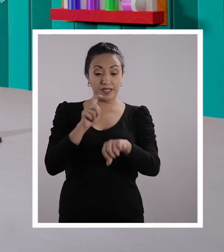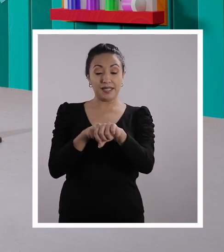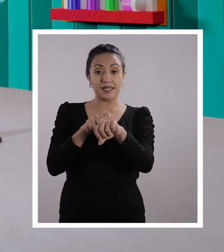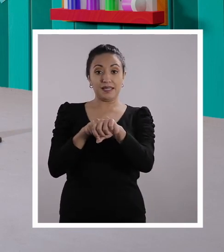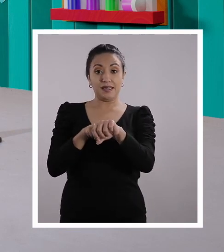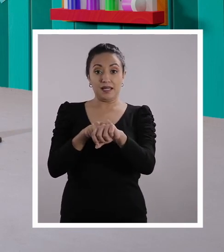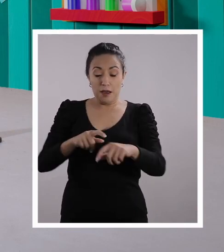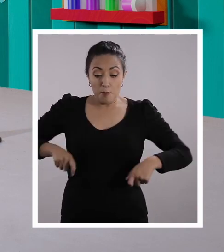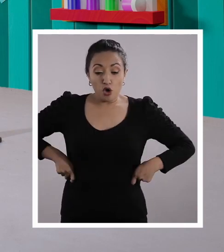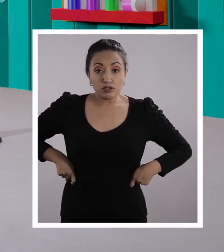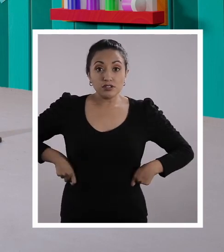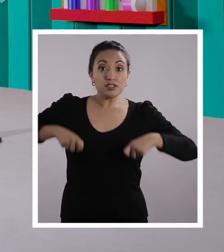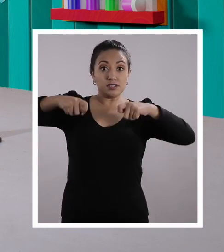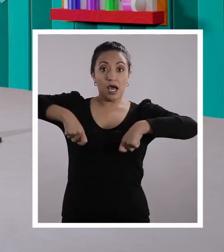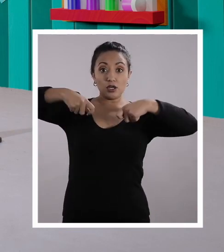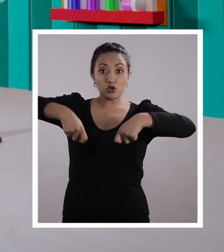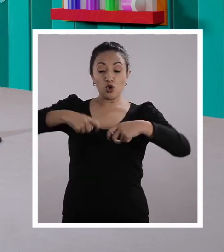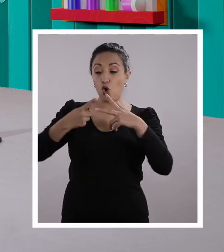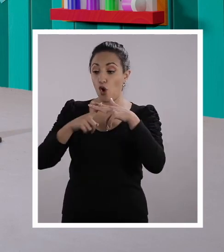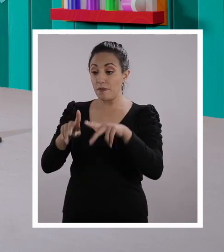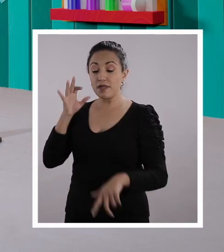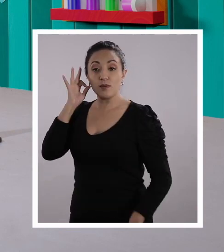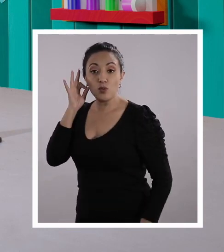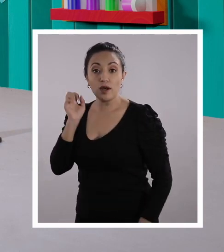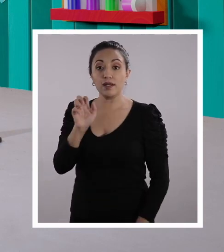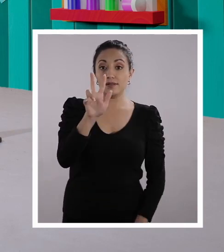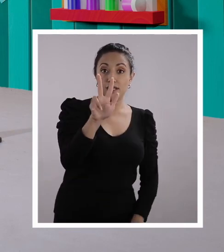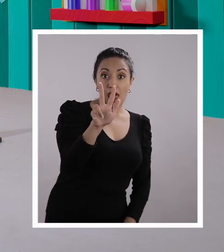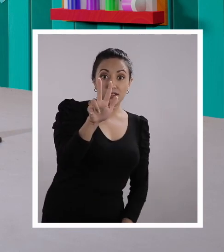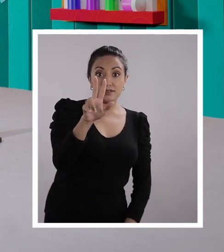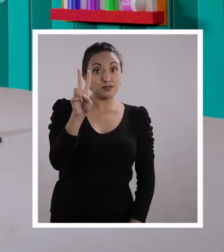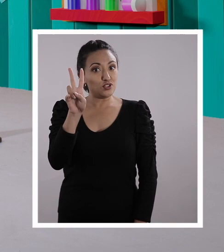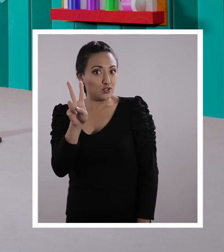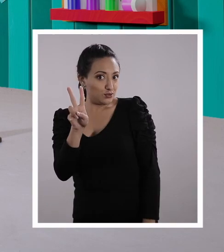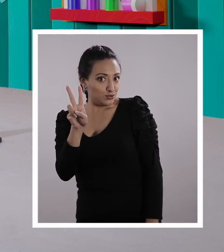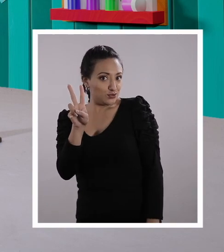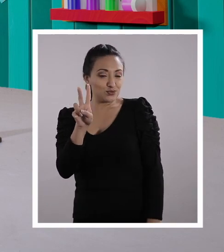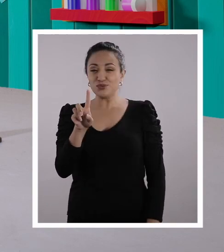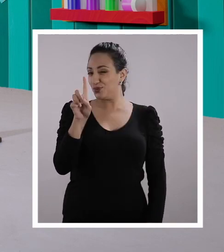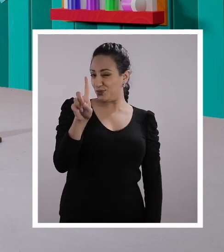este es el juego los ensacados inicia la profe karla